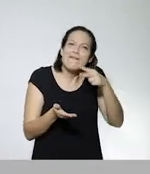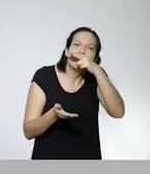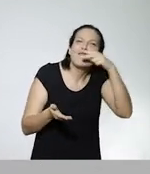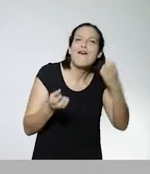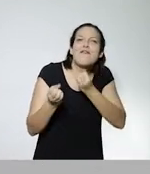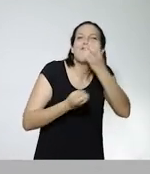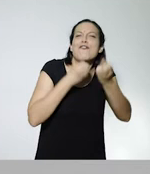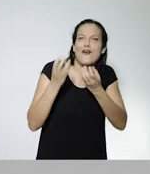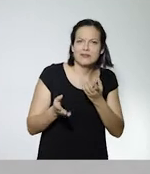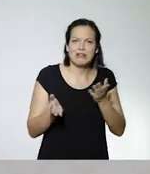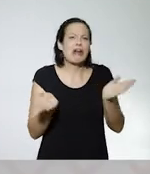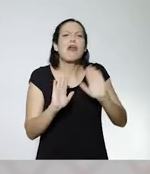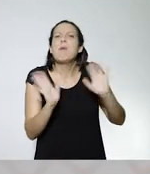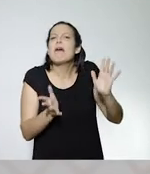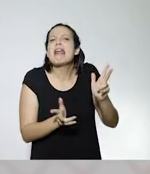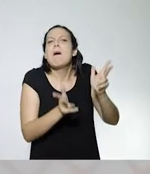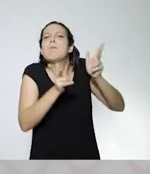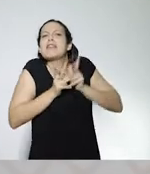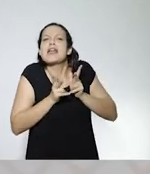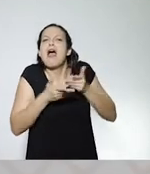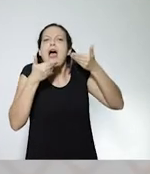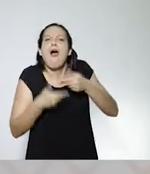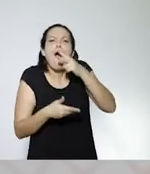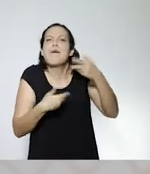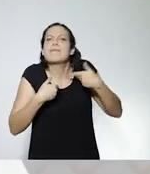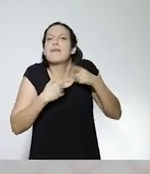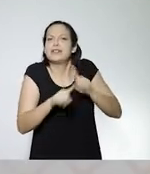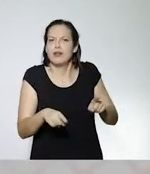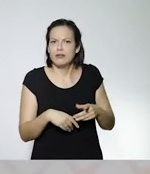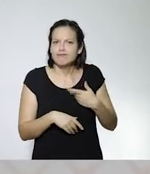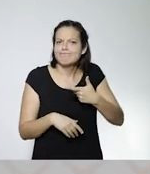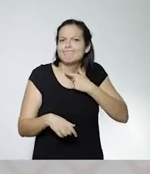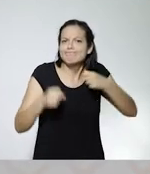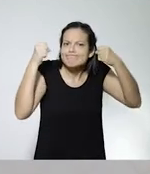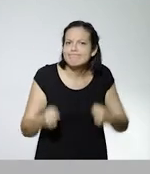rosas, aunque me digan que no es un olor para mí!